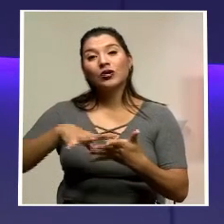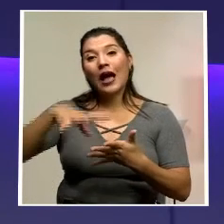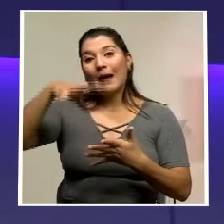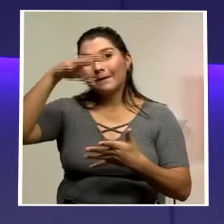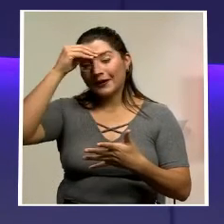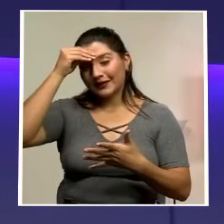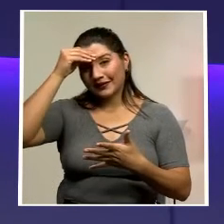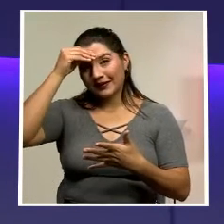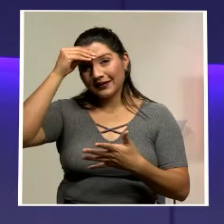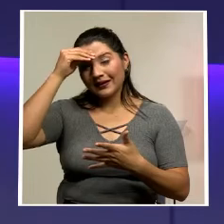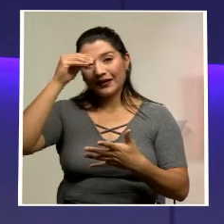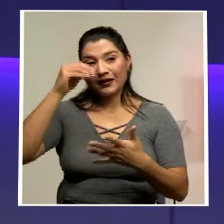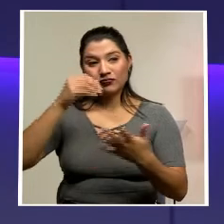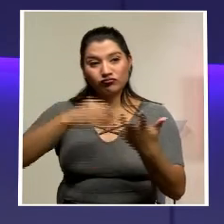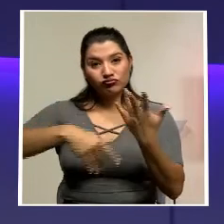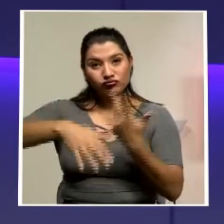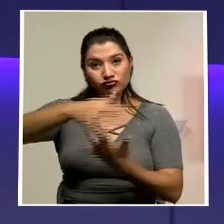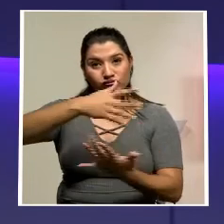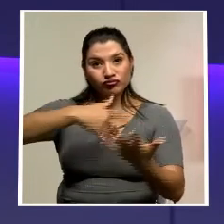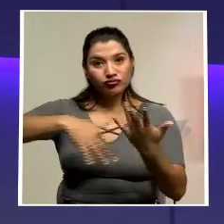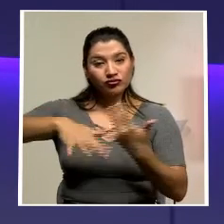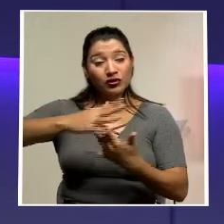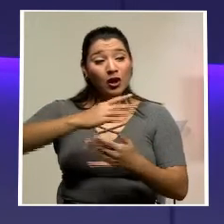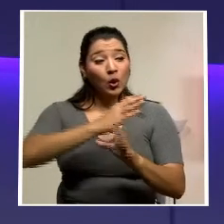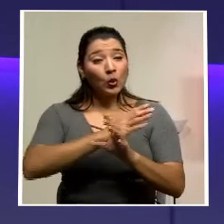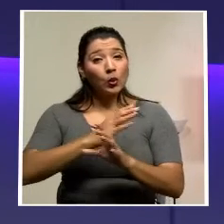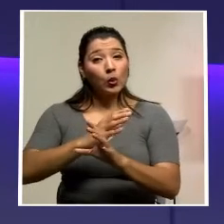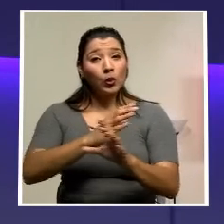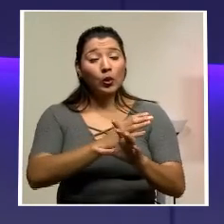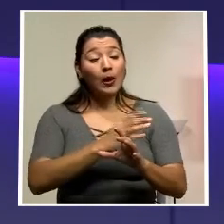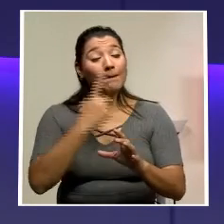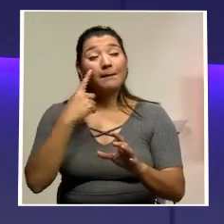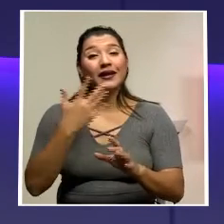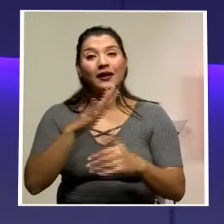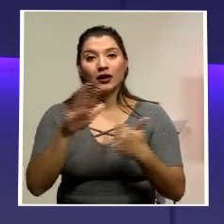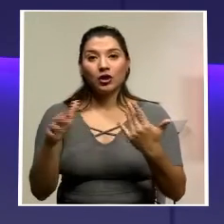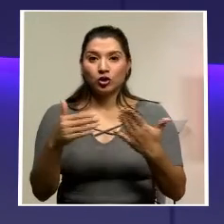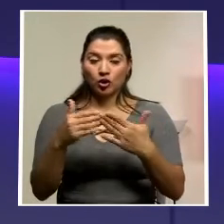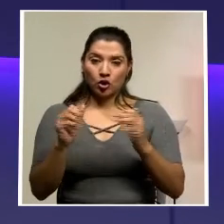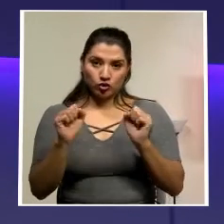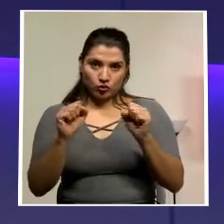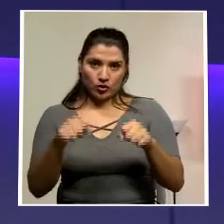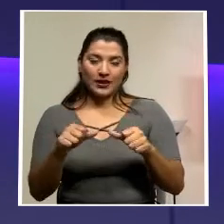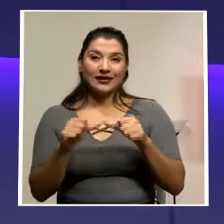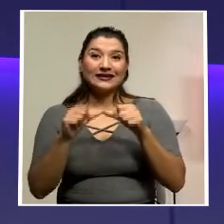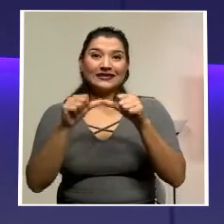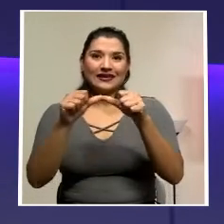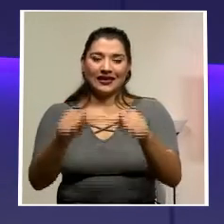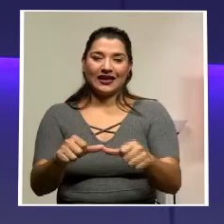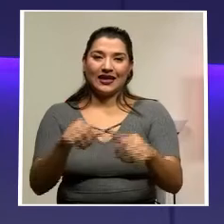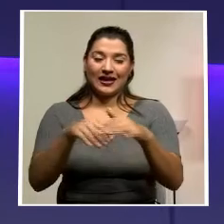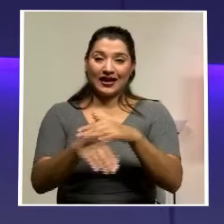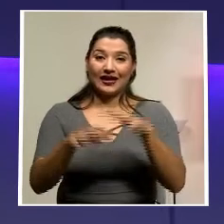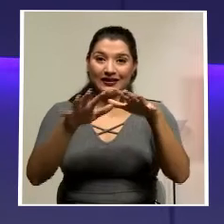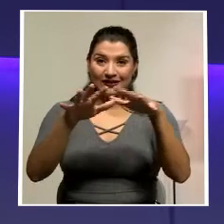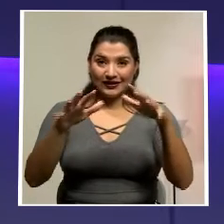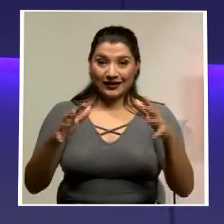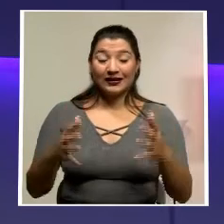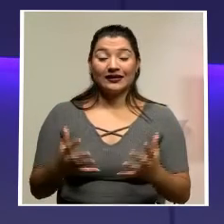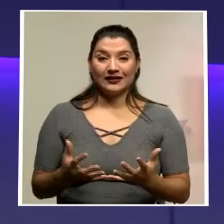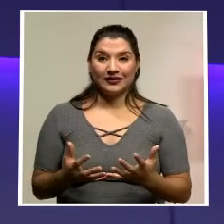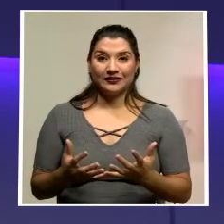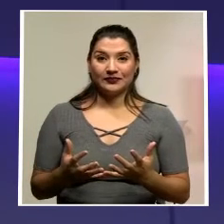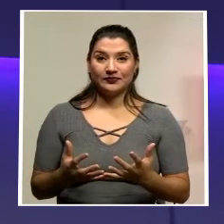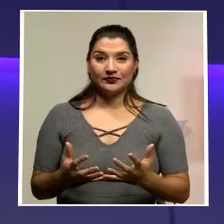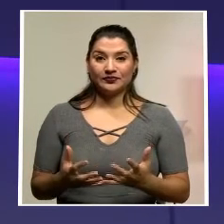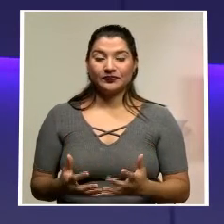ella para poder estar todos arriba de esta roca que vuela por el espacio que se